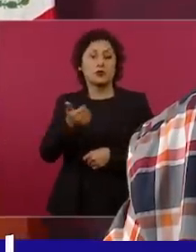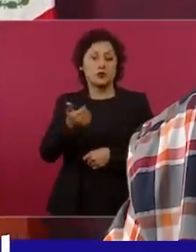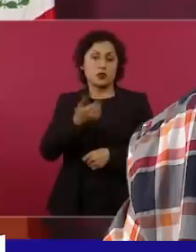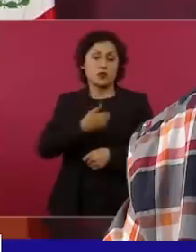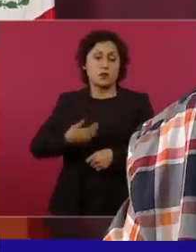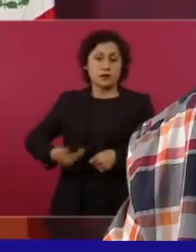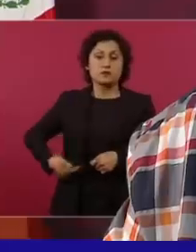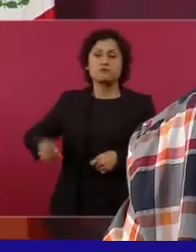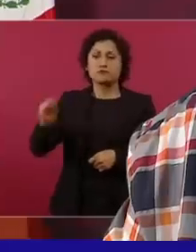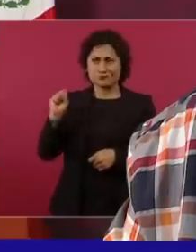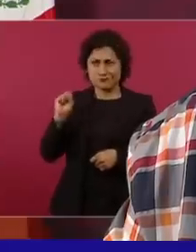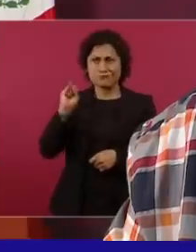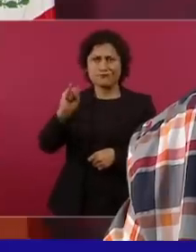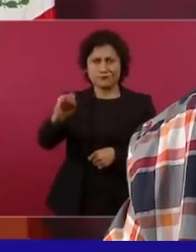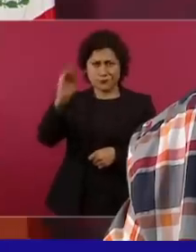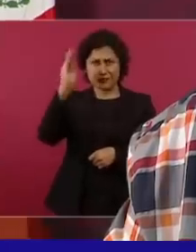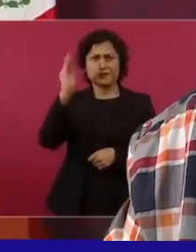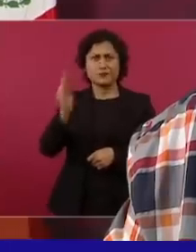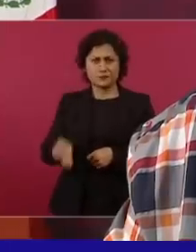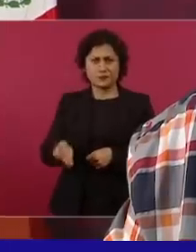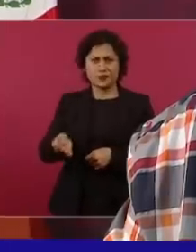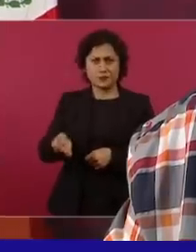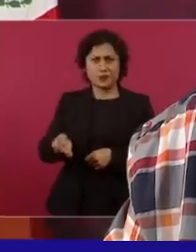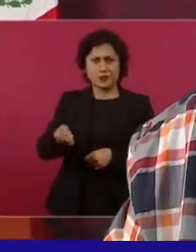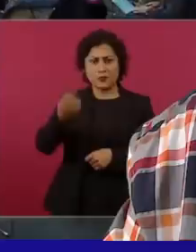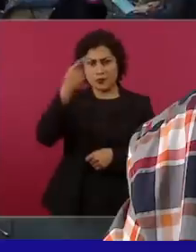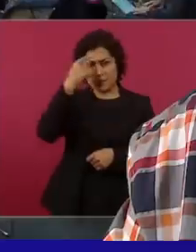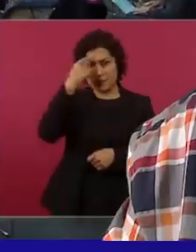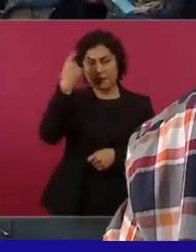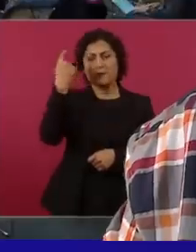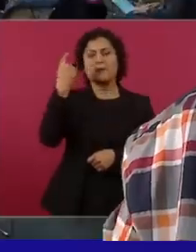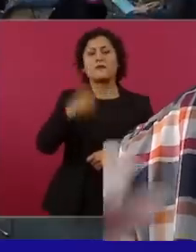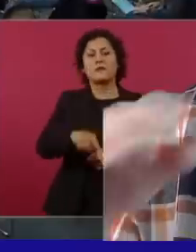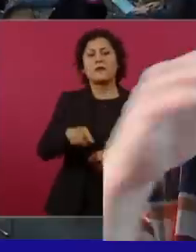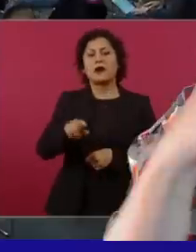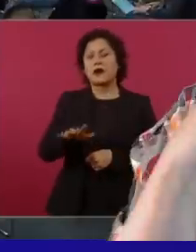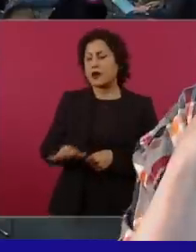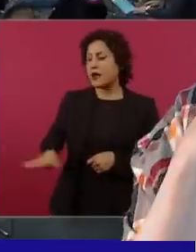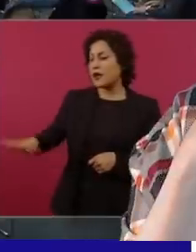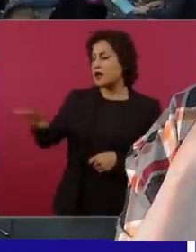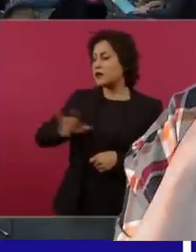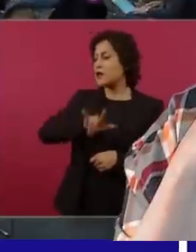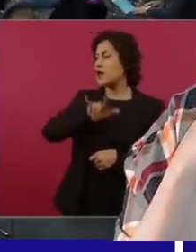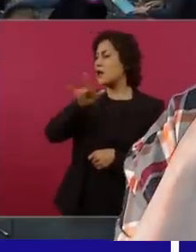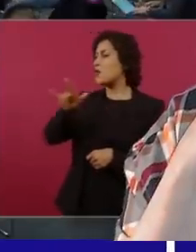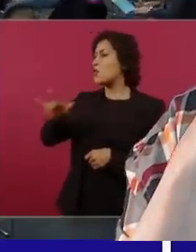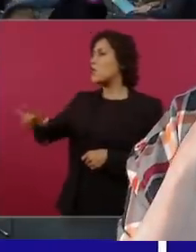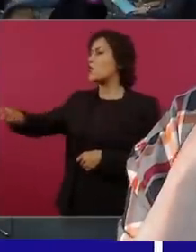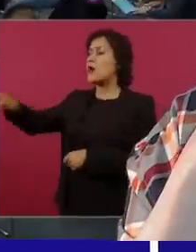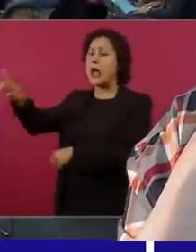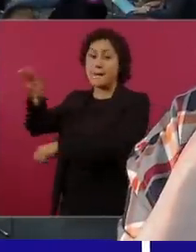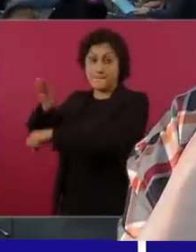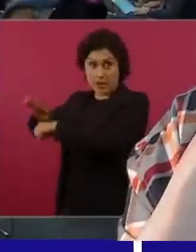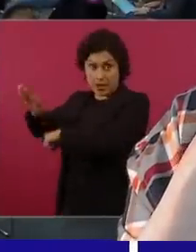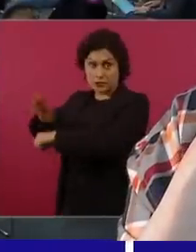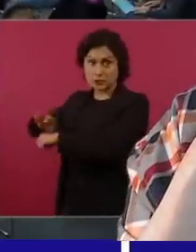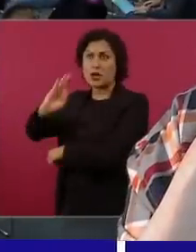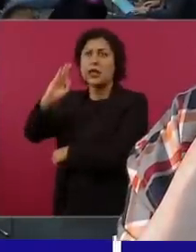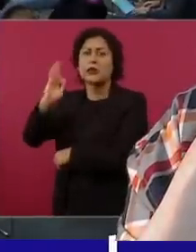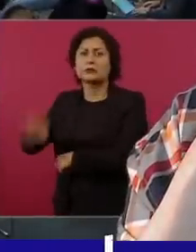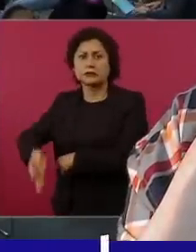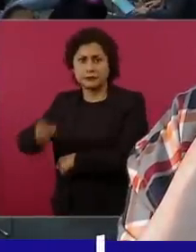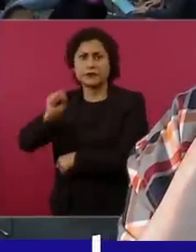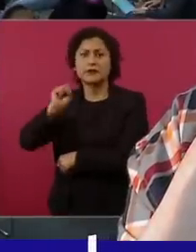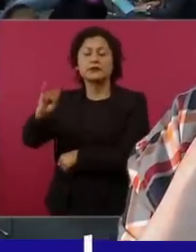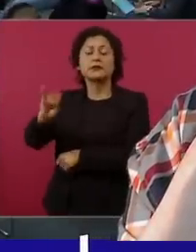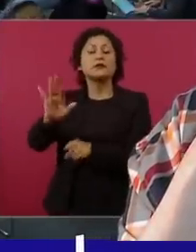permitió que se utilizara el espacio aéreo de Brasil, porque no